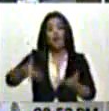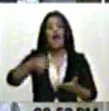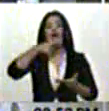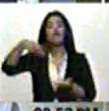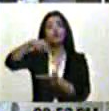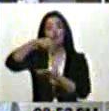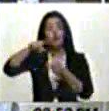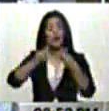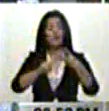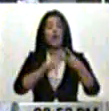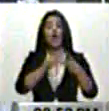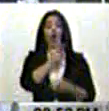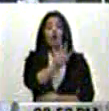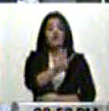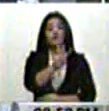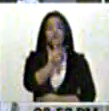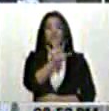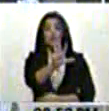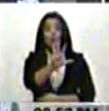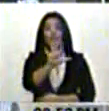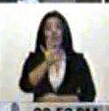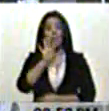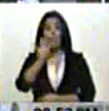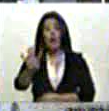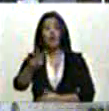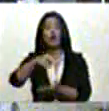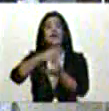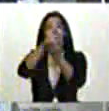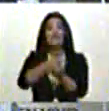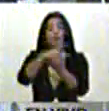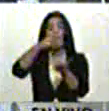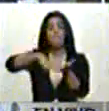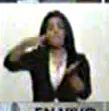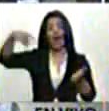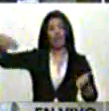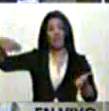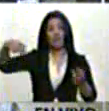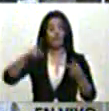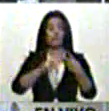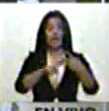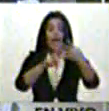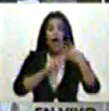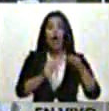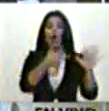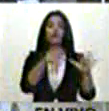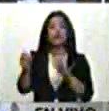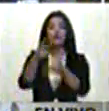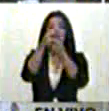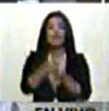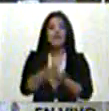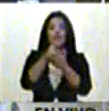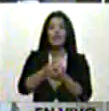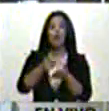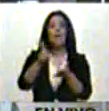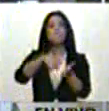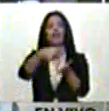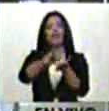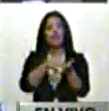864 kilogramos de pasta larga, 800 kilogramos de margarina y más de 16.000 paquetes de